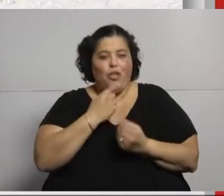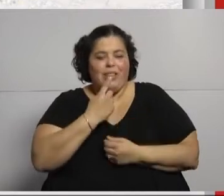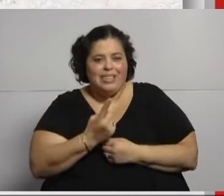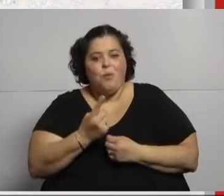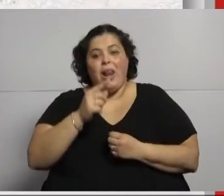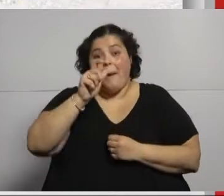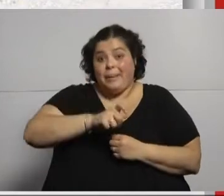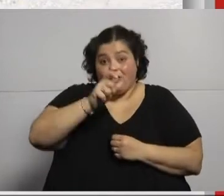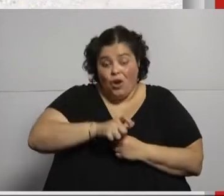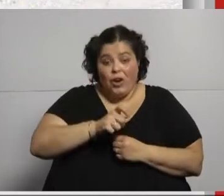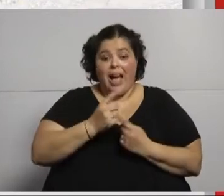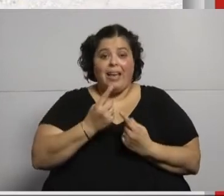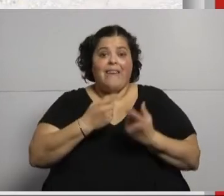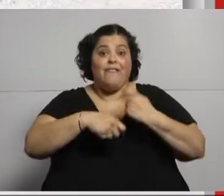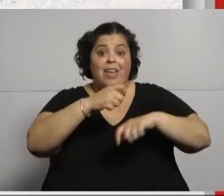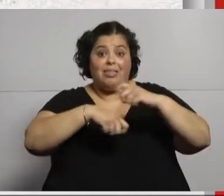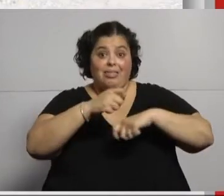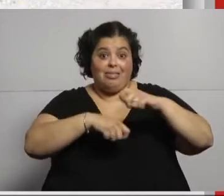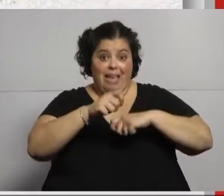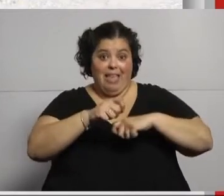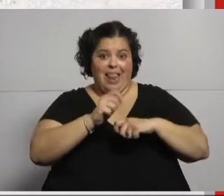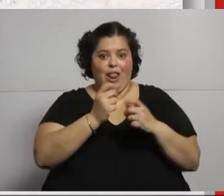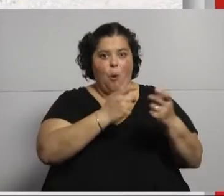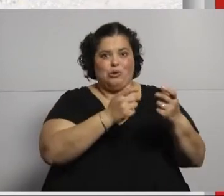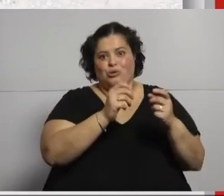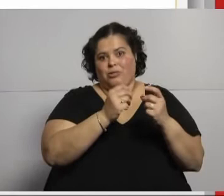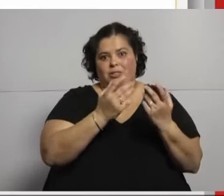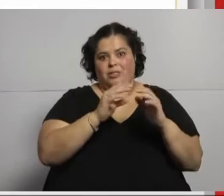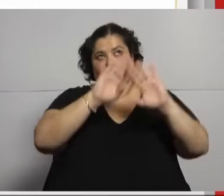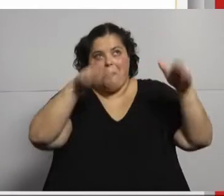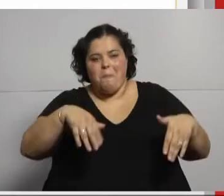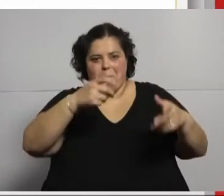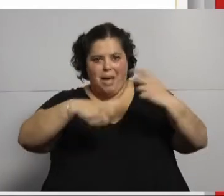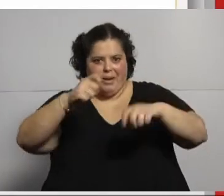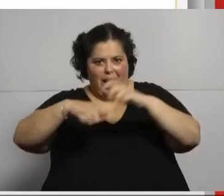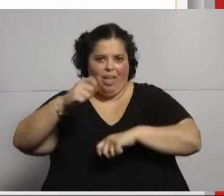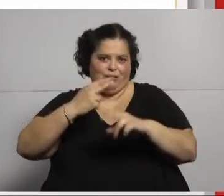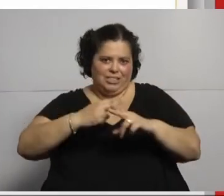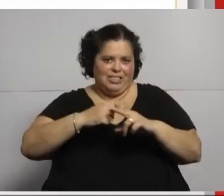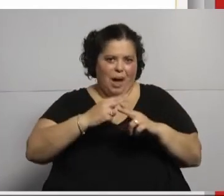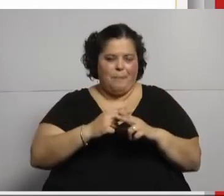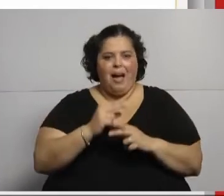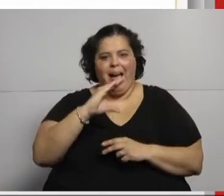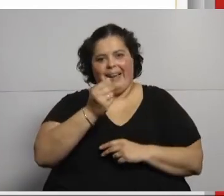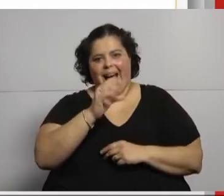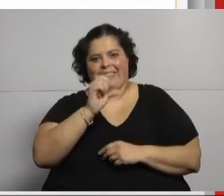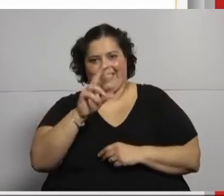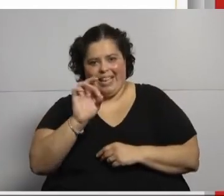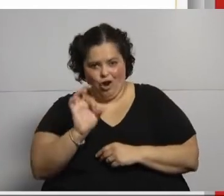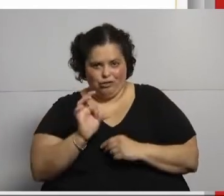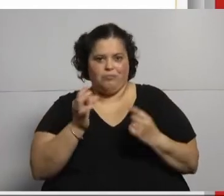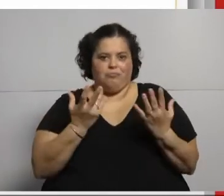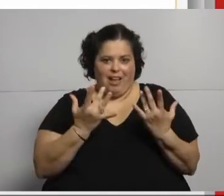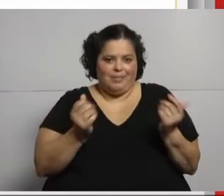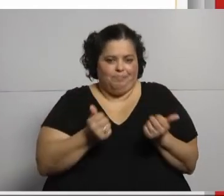personas que venden en los mercados, caserita o caserito, y por eso tiene este nombre. No, bueno, pero como eso, muchos